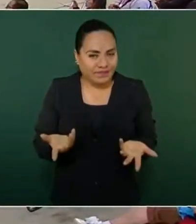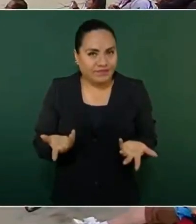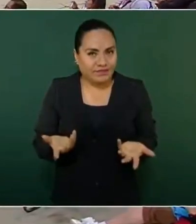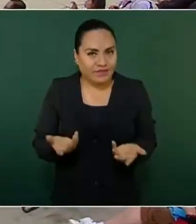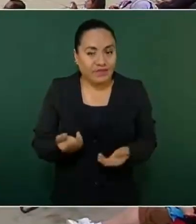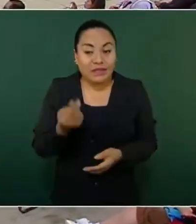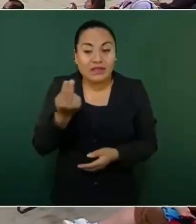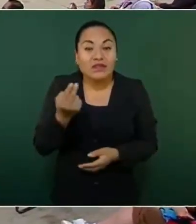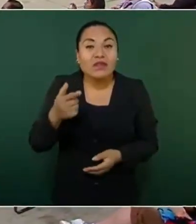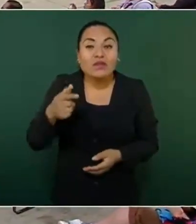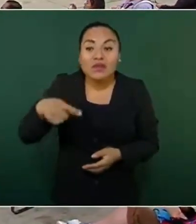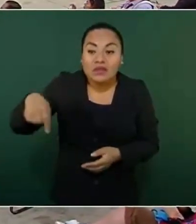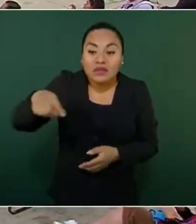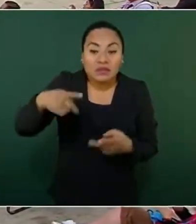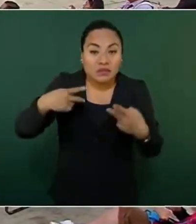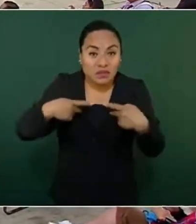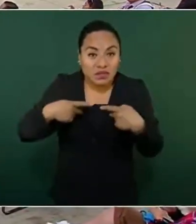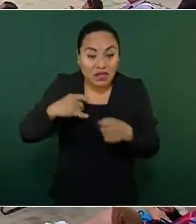haya trabajo